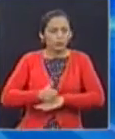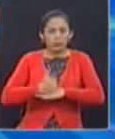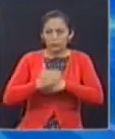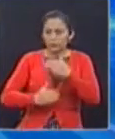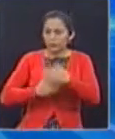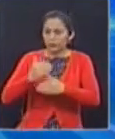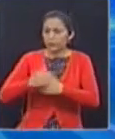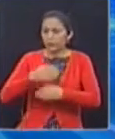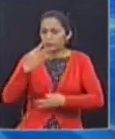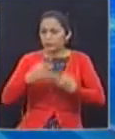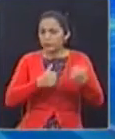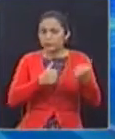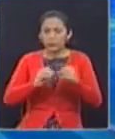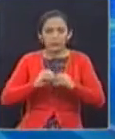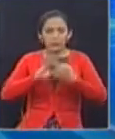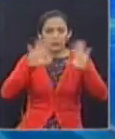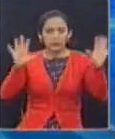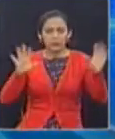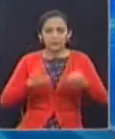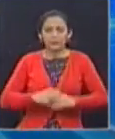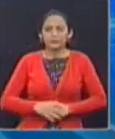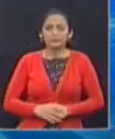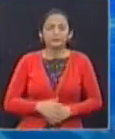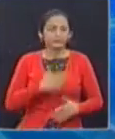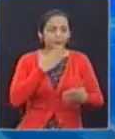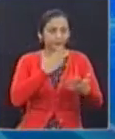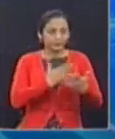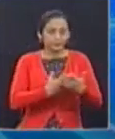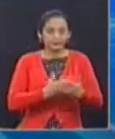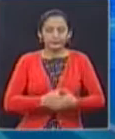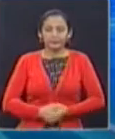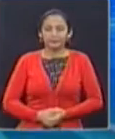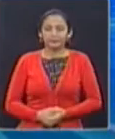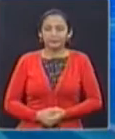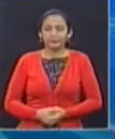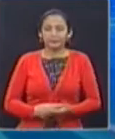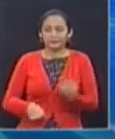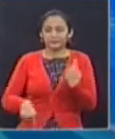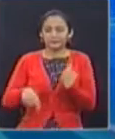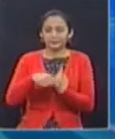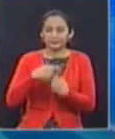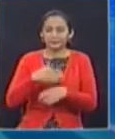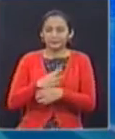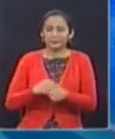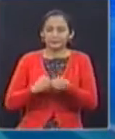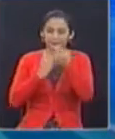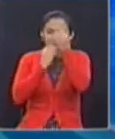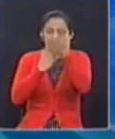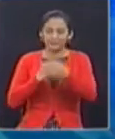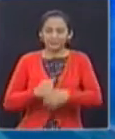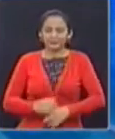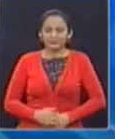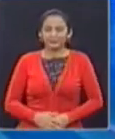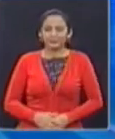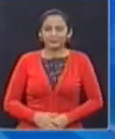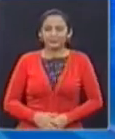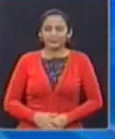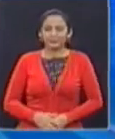ingeniero César Monge, presidente nacional del Movimiento Creo, por habernos acompañado esta mañana. Vamos a una pausa y tendremos más información en Telerama Noticias.